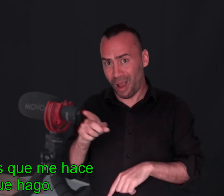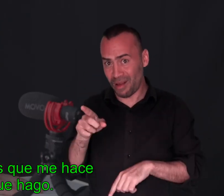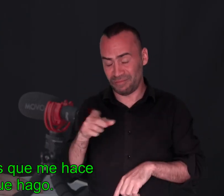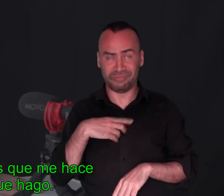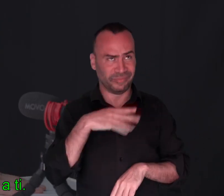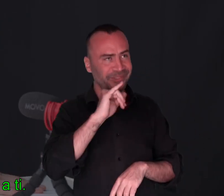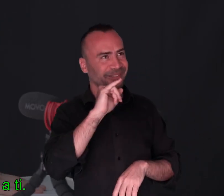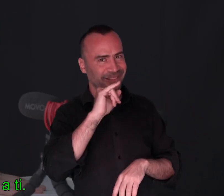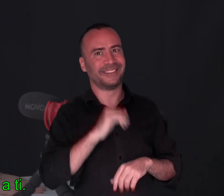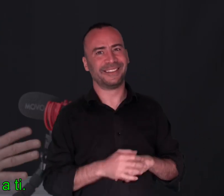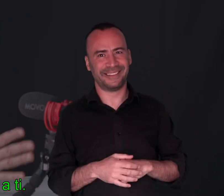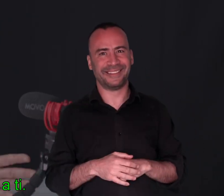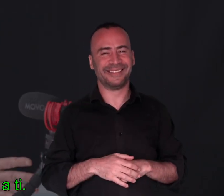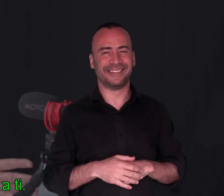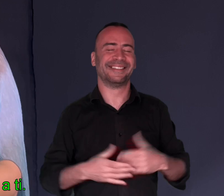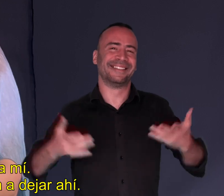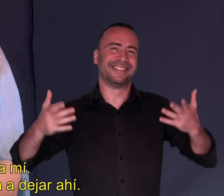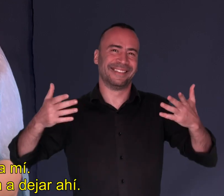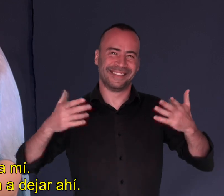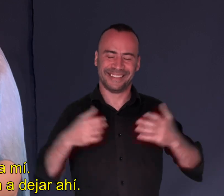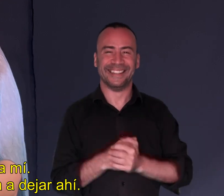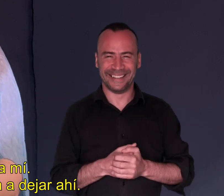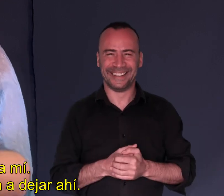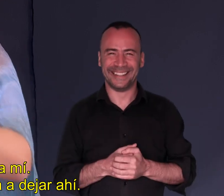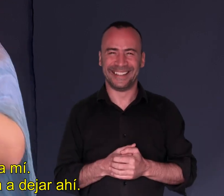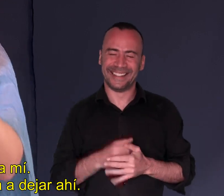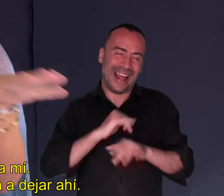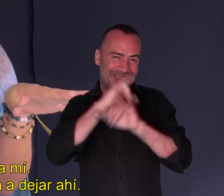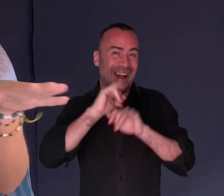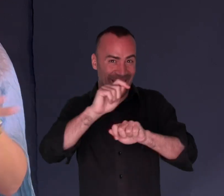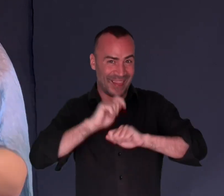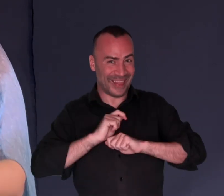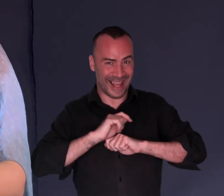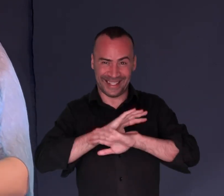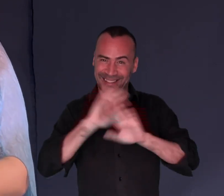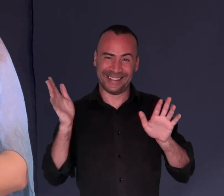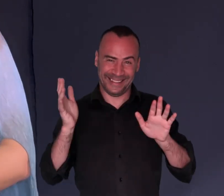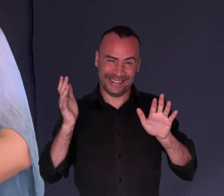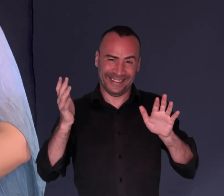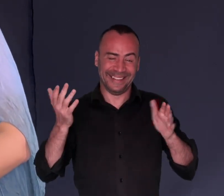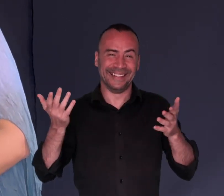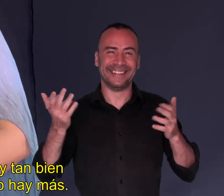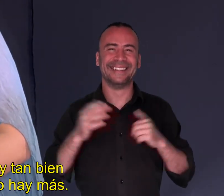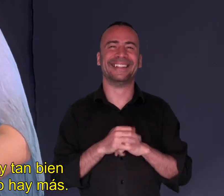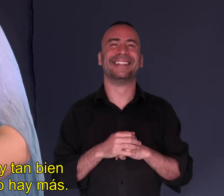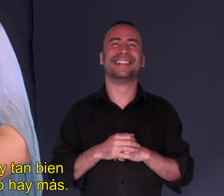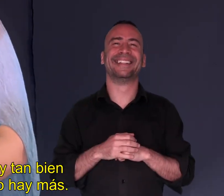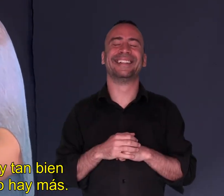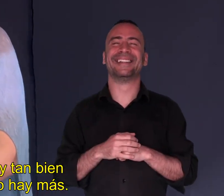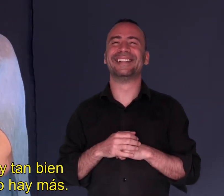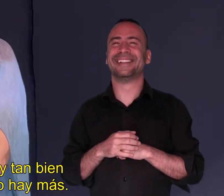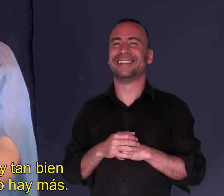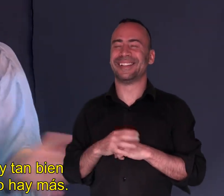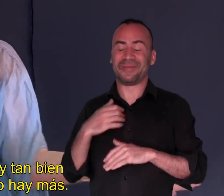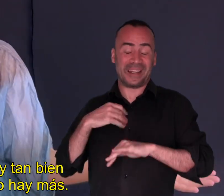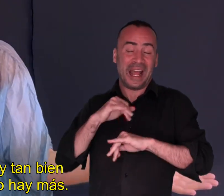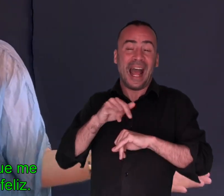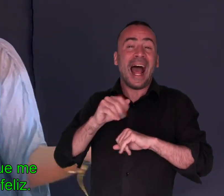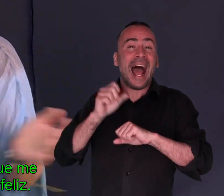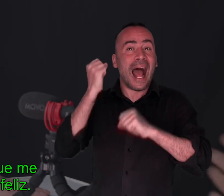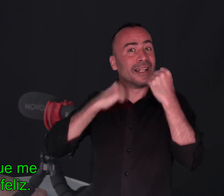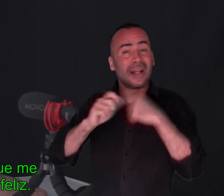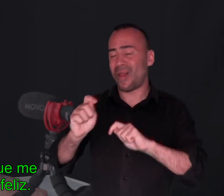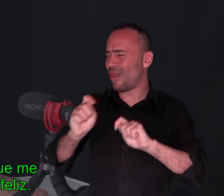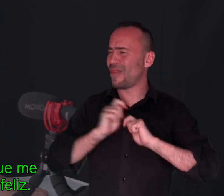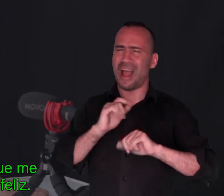feliz lo que hago igual que a ti A mí igual que a mí Pero es que lo iba a dejar ahí porque te ha quedado tan tan de verdad y tan bien que dicho no hay